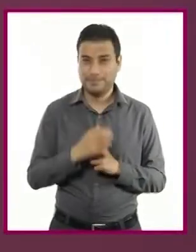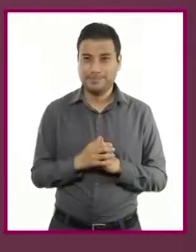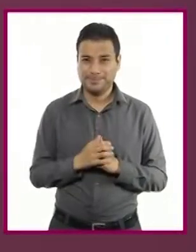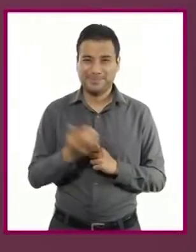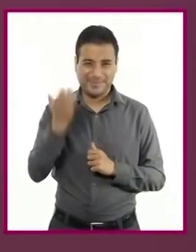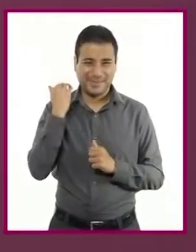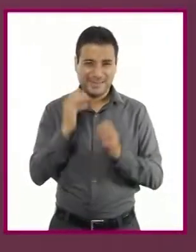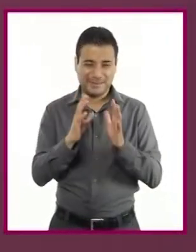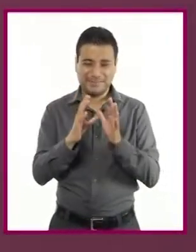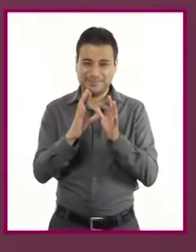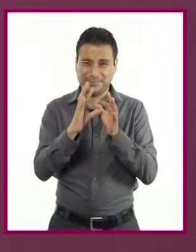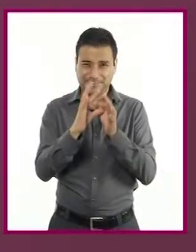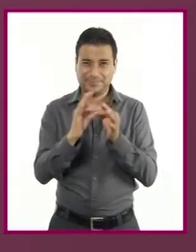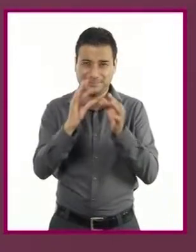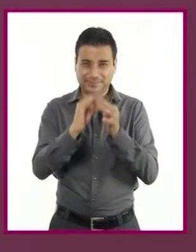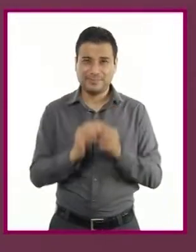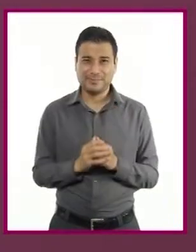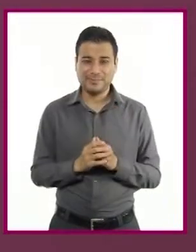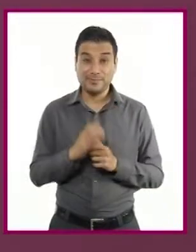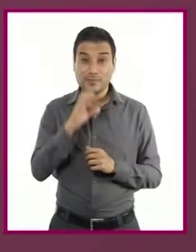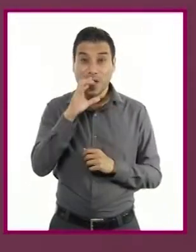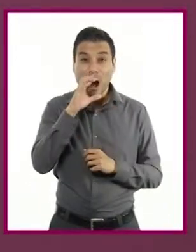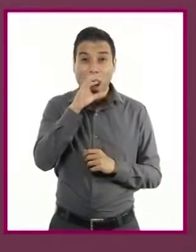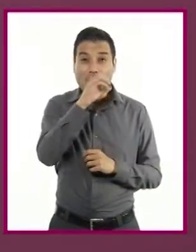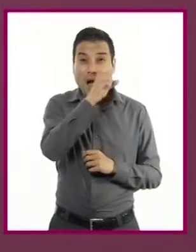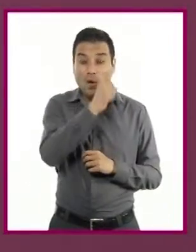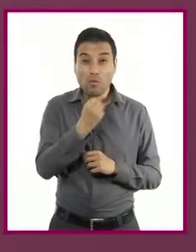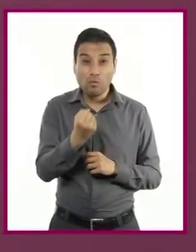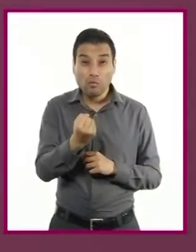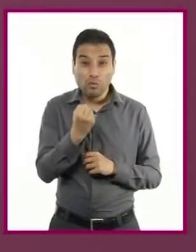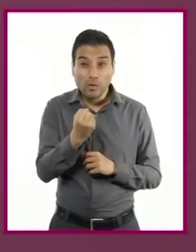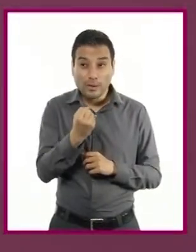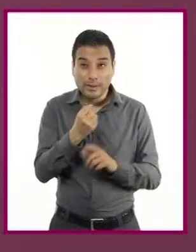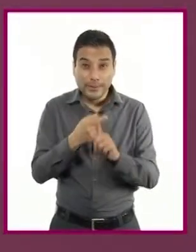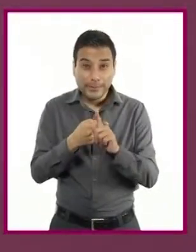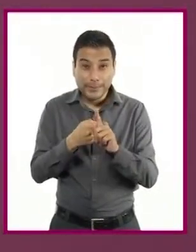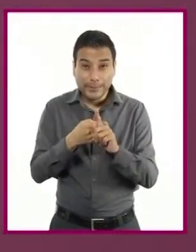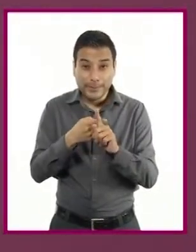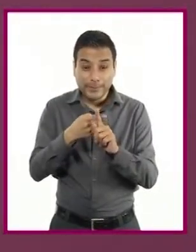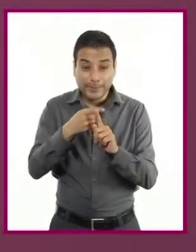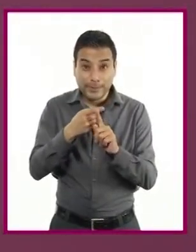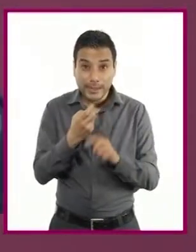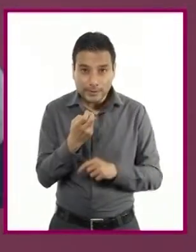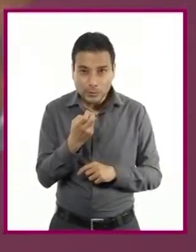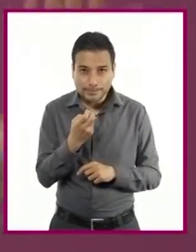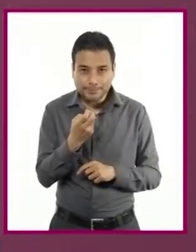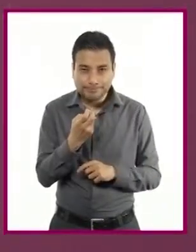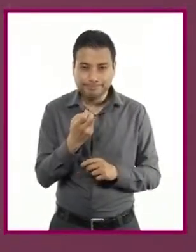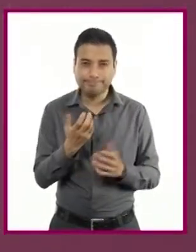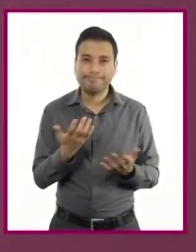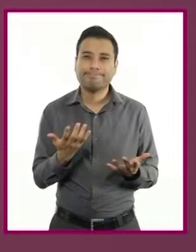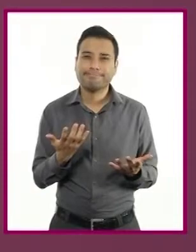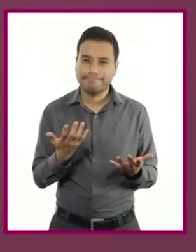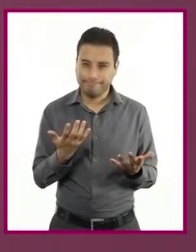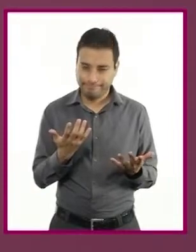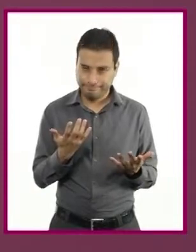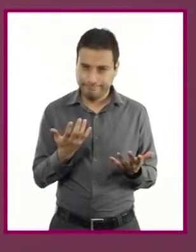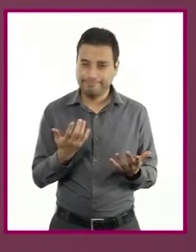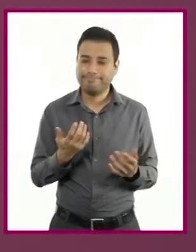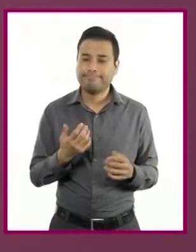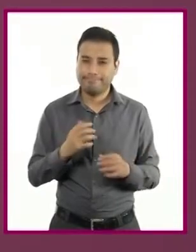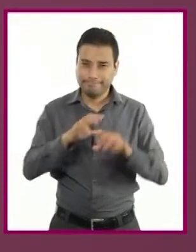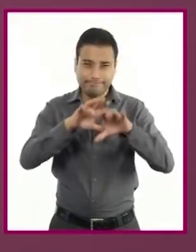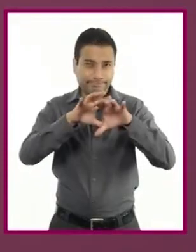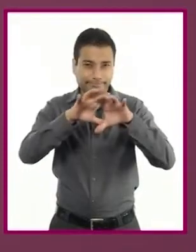señalábamos también que el efecto invernadero es el motor o motivo principal por el que aumentan las temperaturas en el